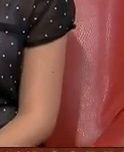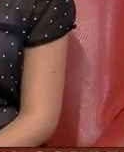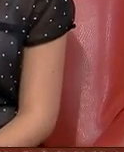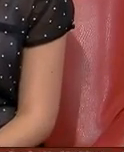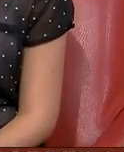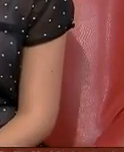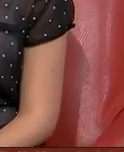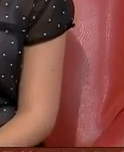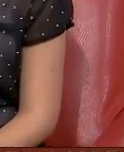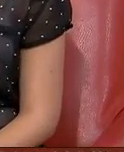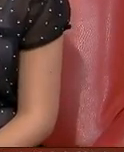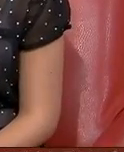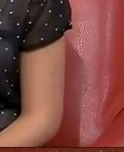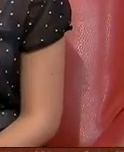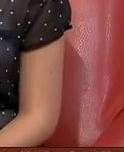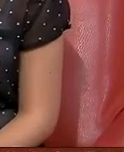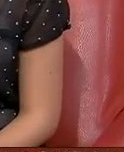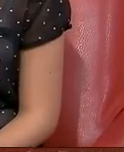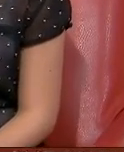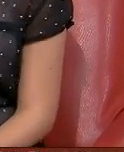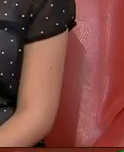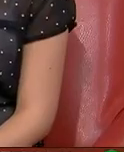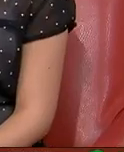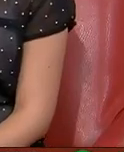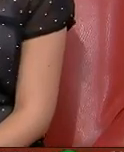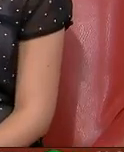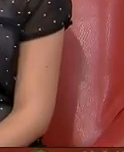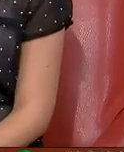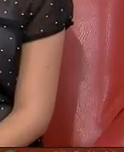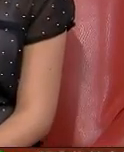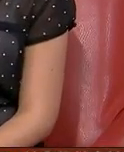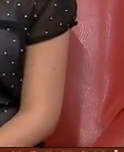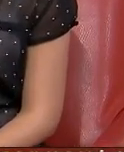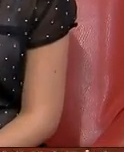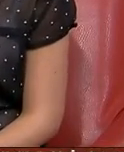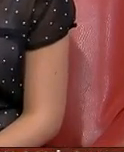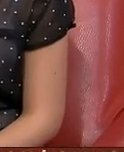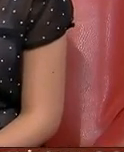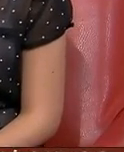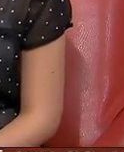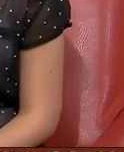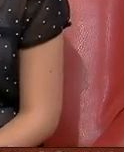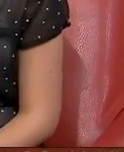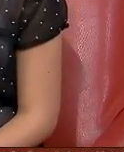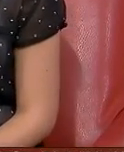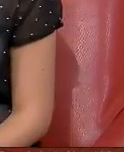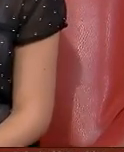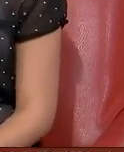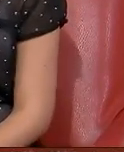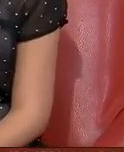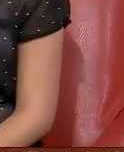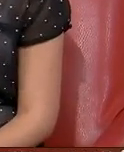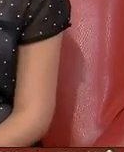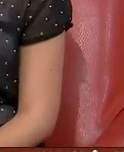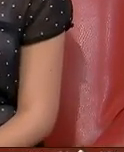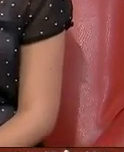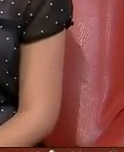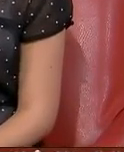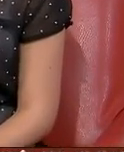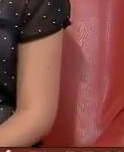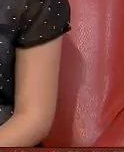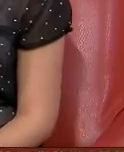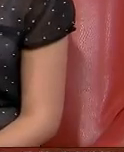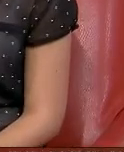está disponible y se puede obtener gratuitamente en los sistemas iOS y Android desde el día de ayer. Y bueno, muy interesante que ahora